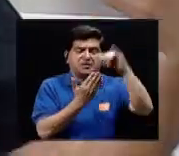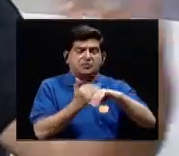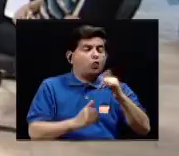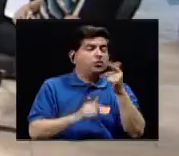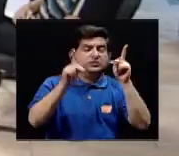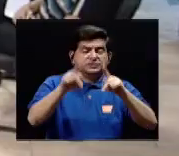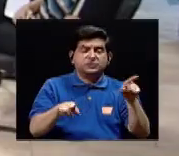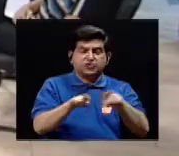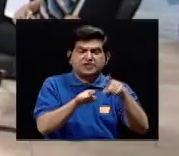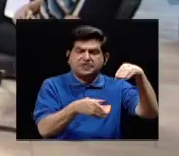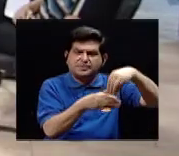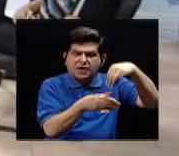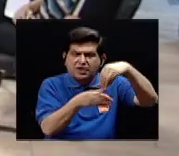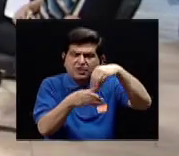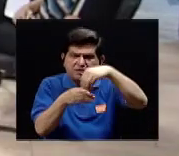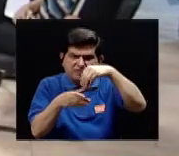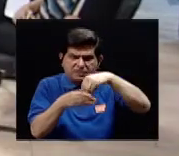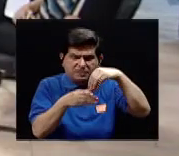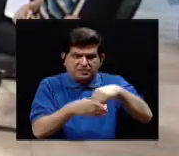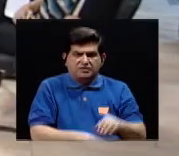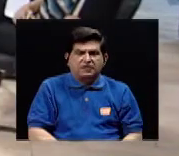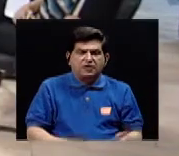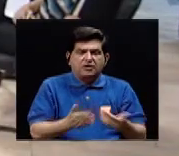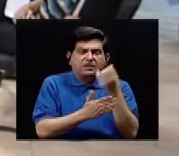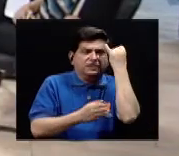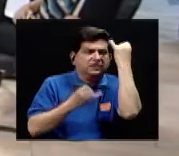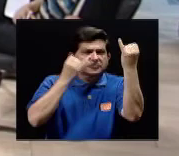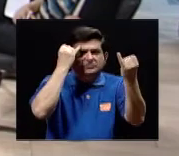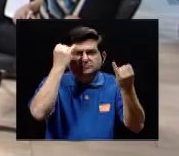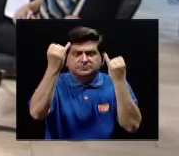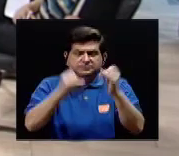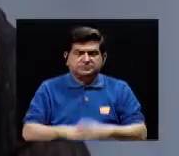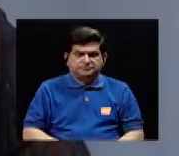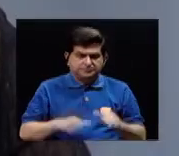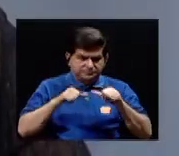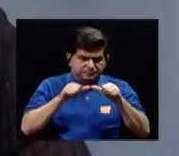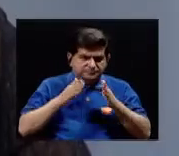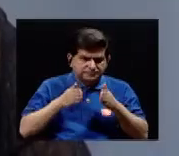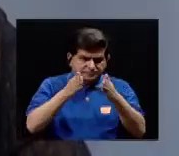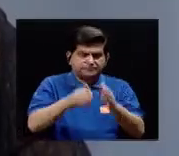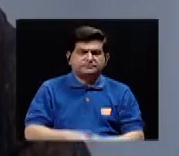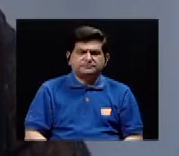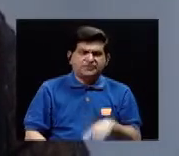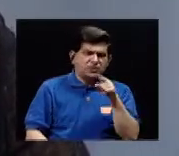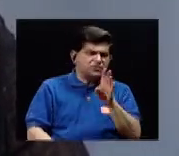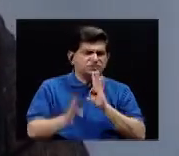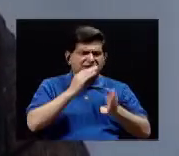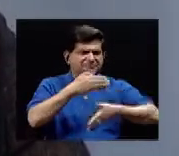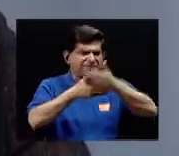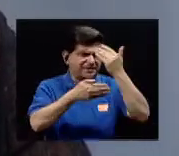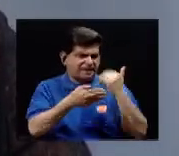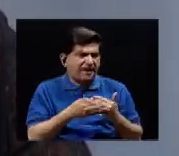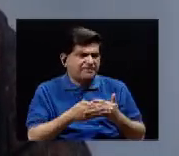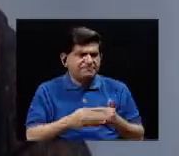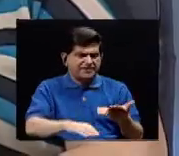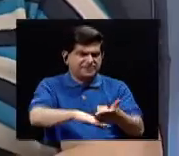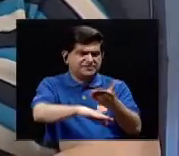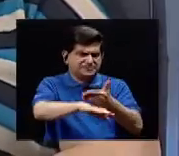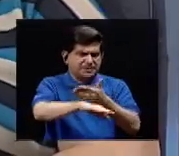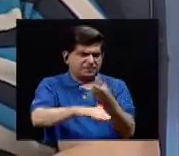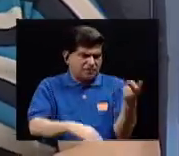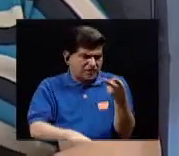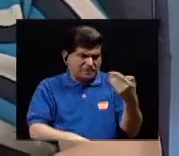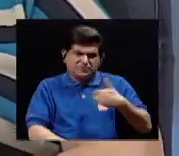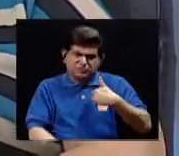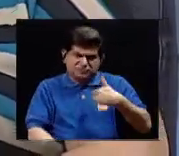que otra gente te aporte y te dé nuevas luces, ¿verdad?, para dónde va. Que ahora hablabas un poco del crecimiento